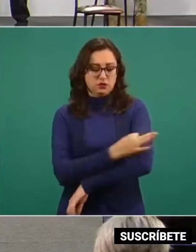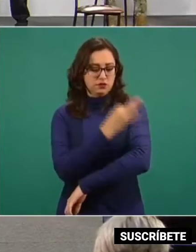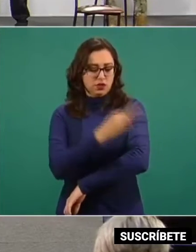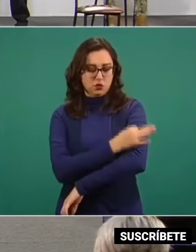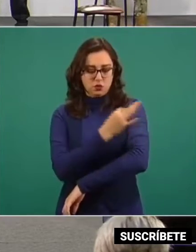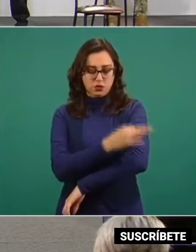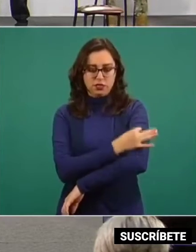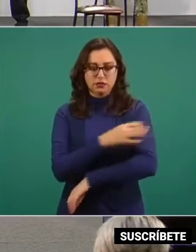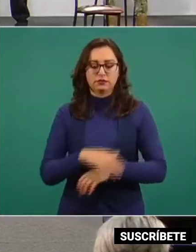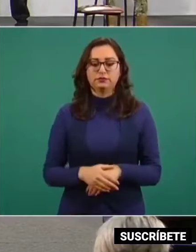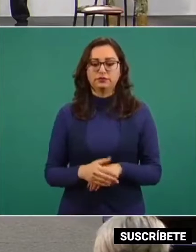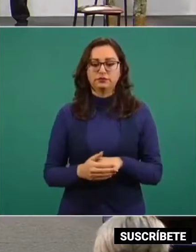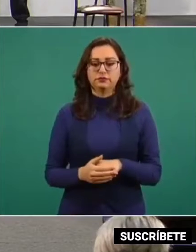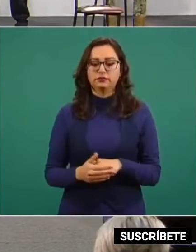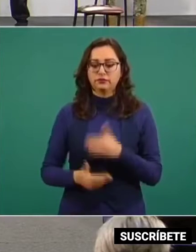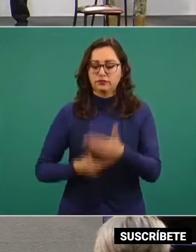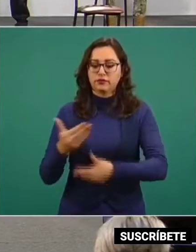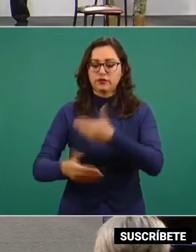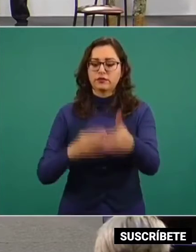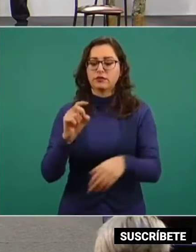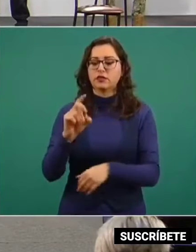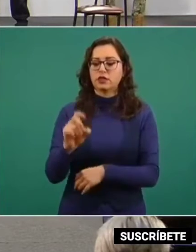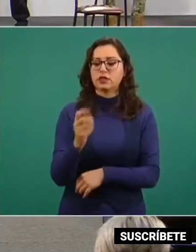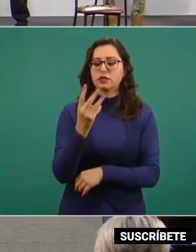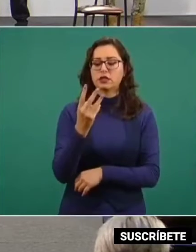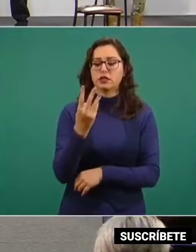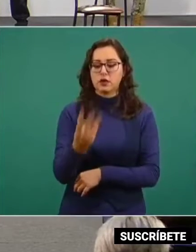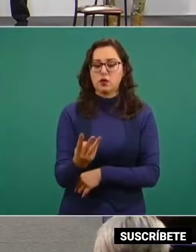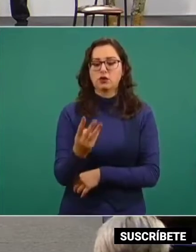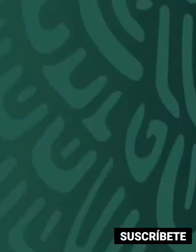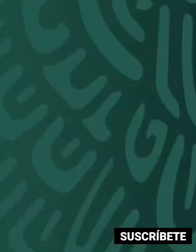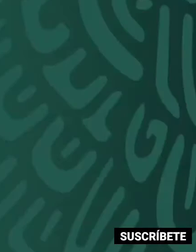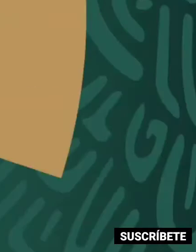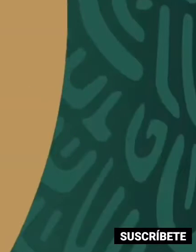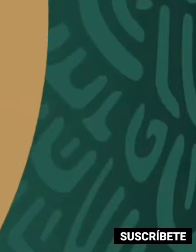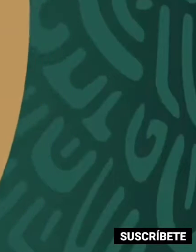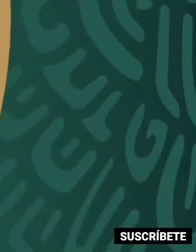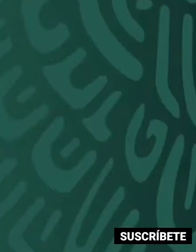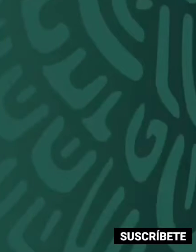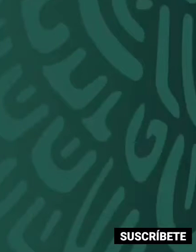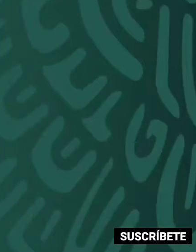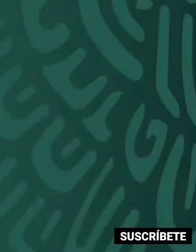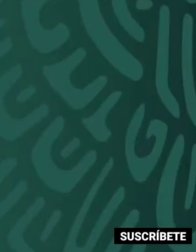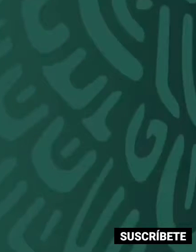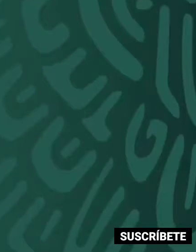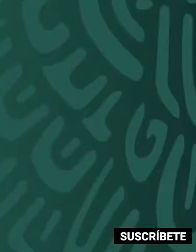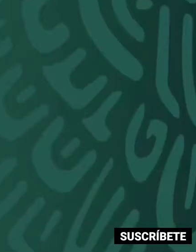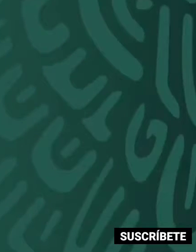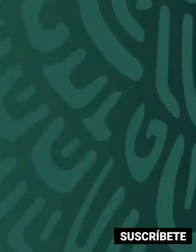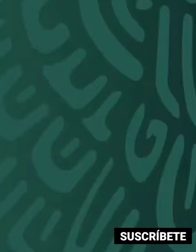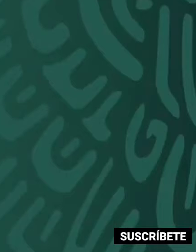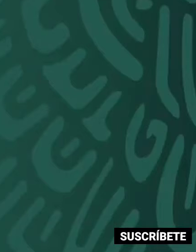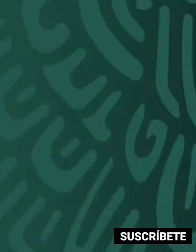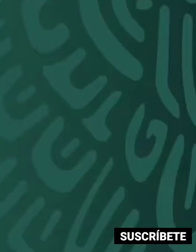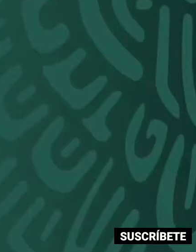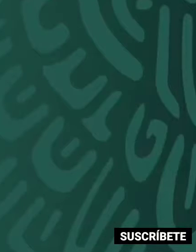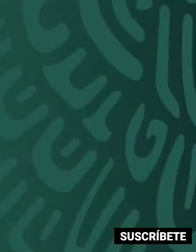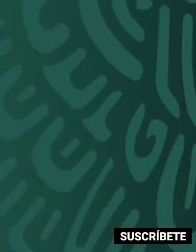y con un avance del 34.1%. Recibieron un total de 9.750